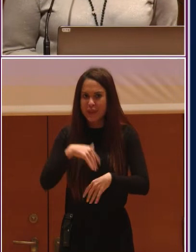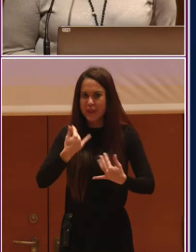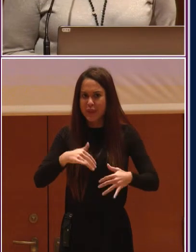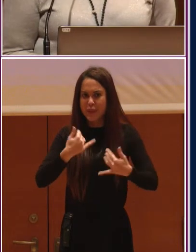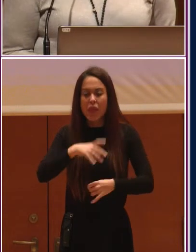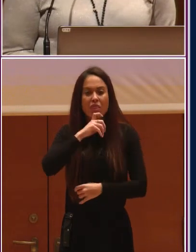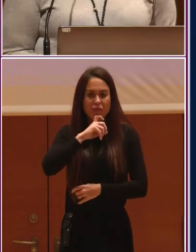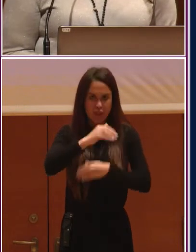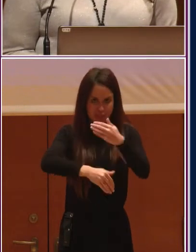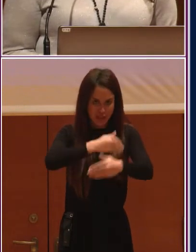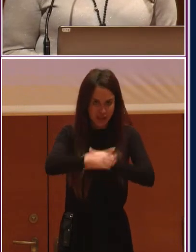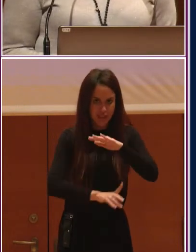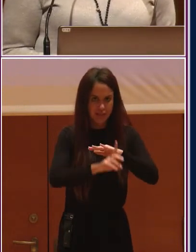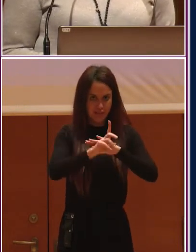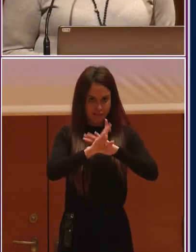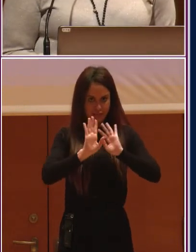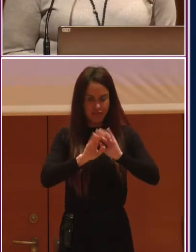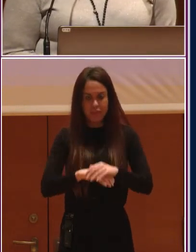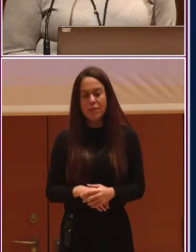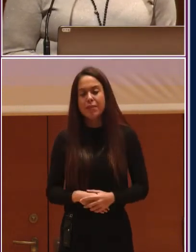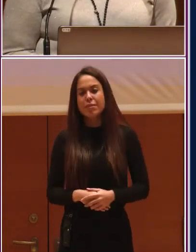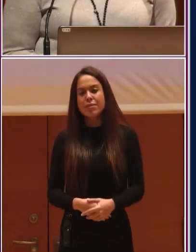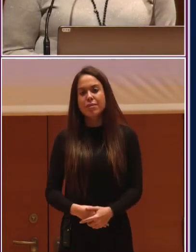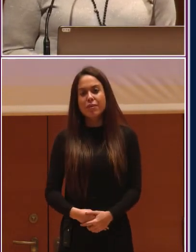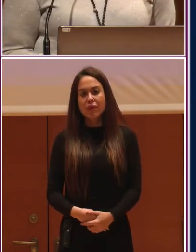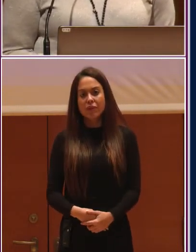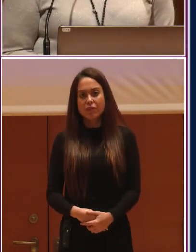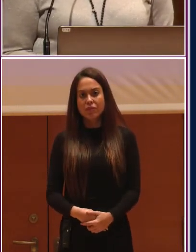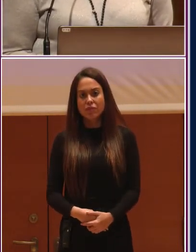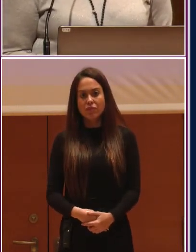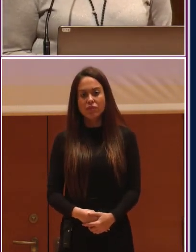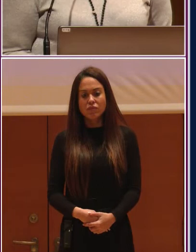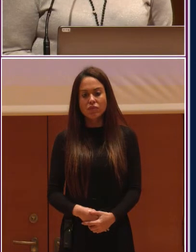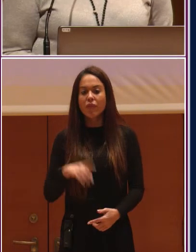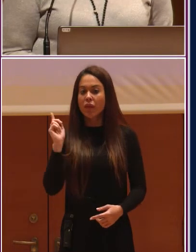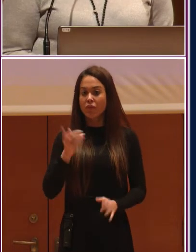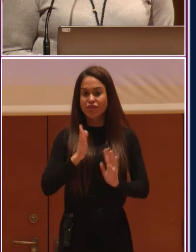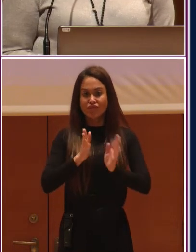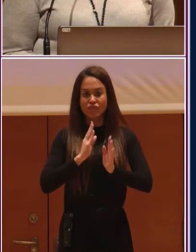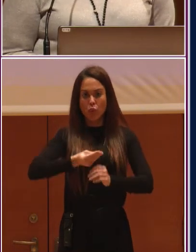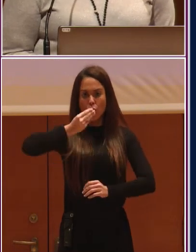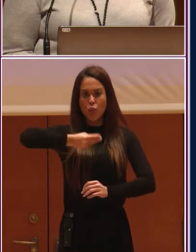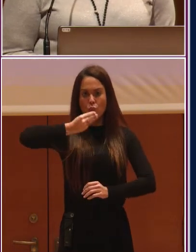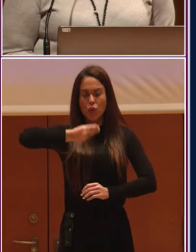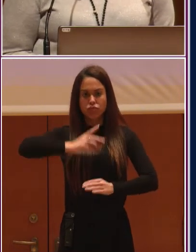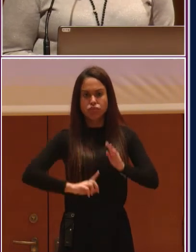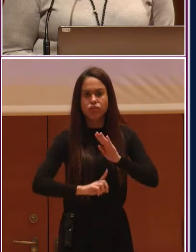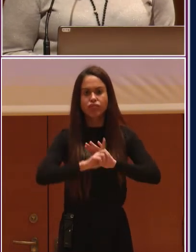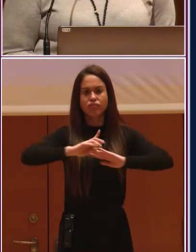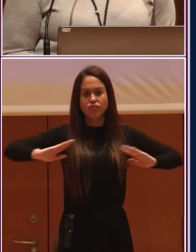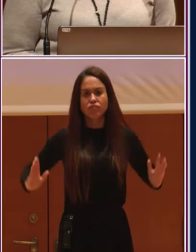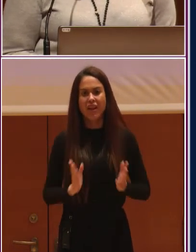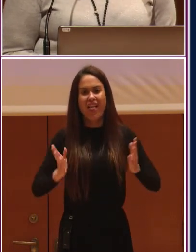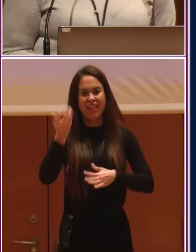identifica si no ves que le está ocurriendo de verdad esto va a ser difícil complicado avanzar en este sentido en esta